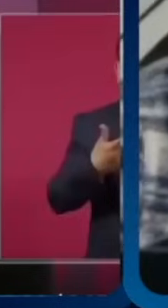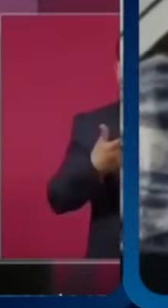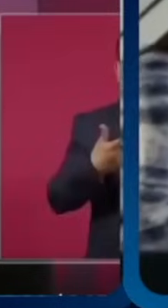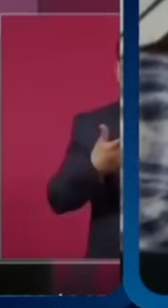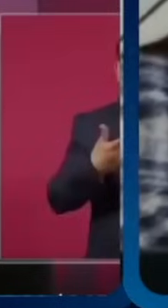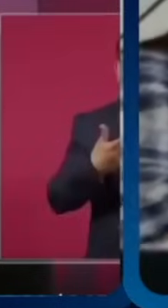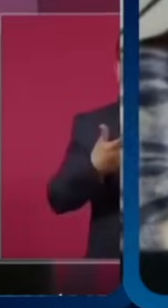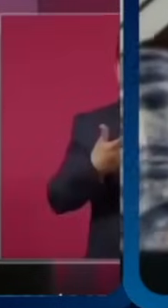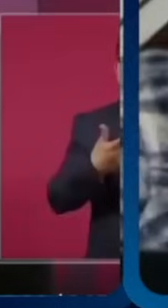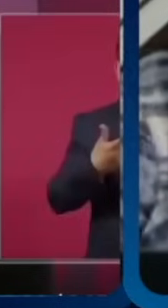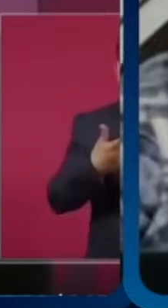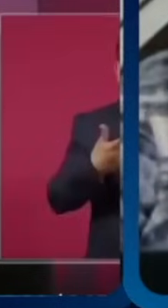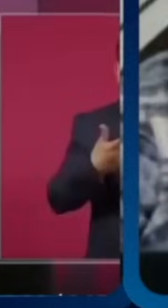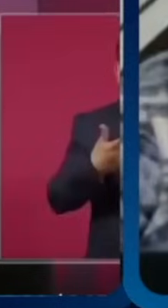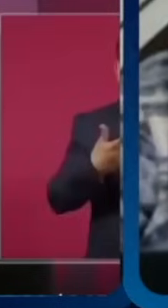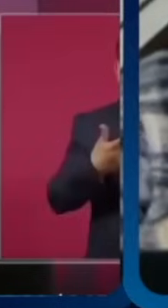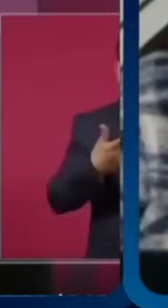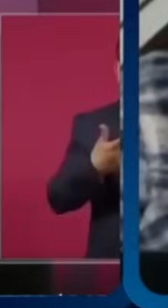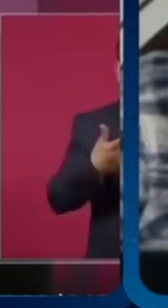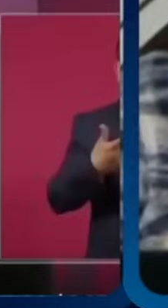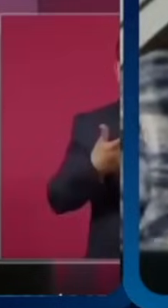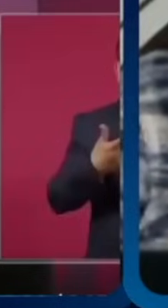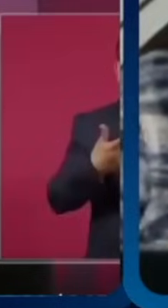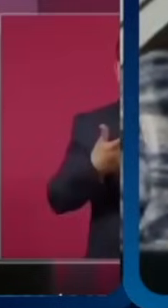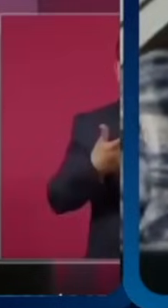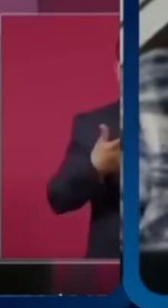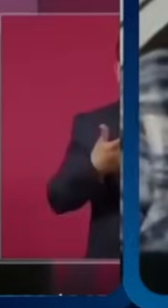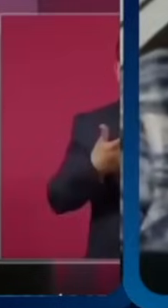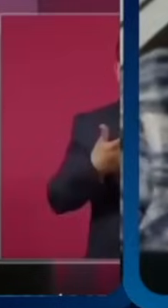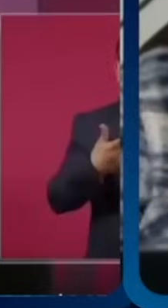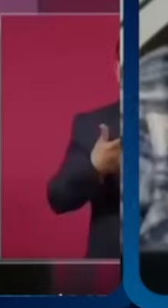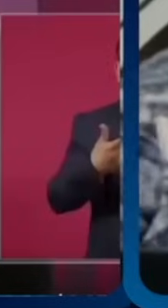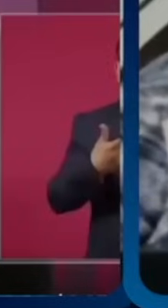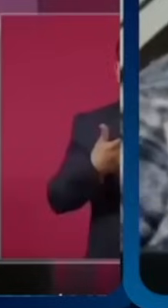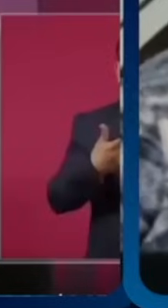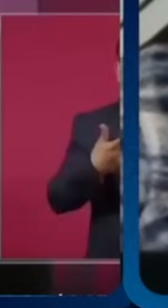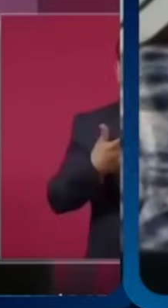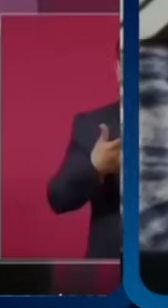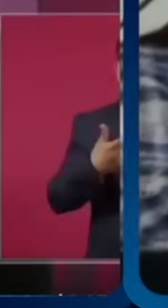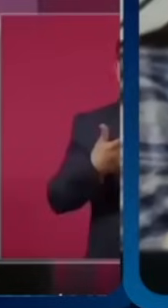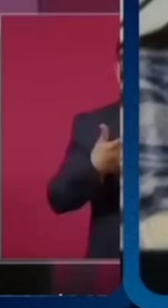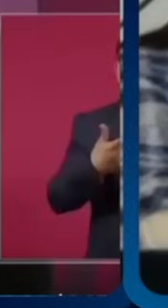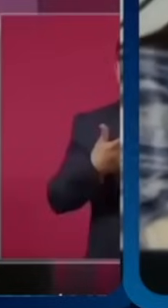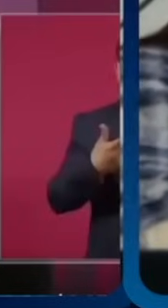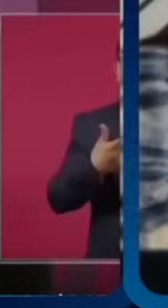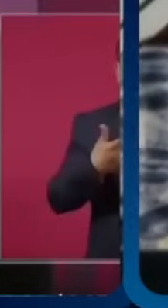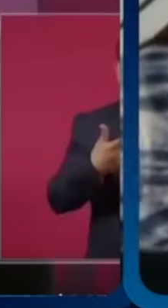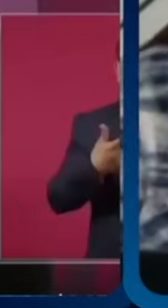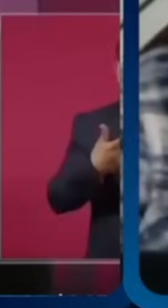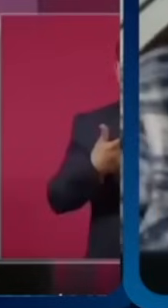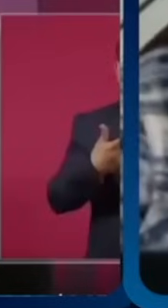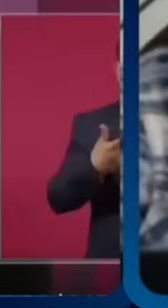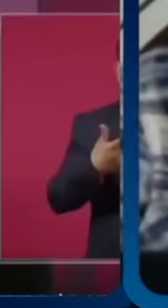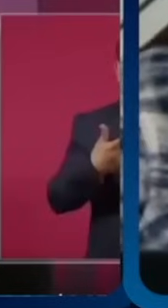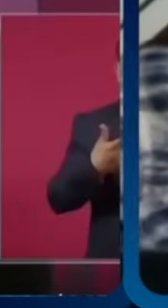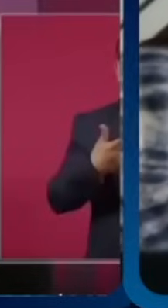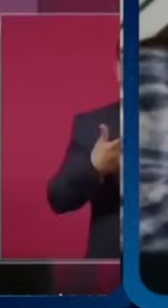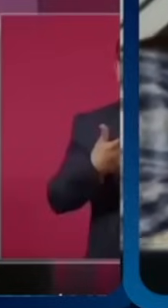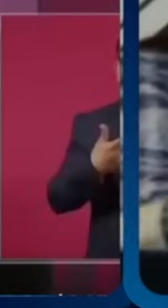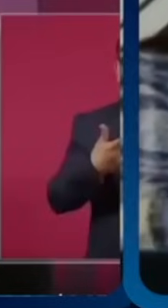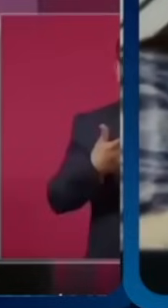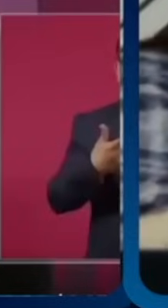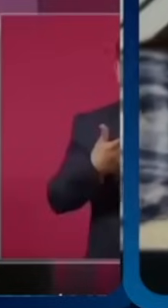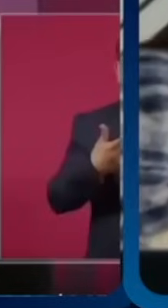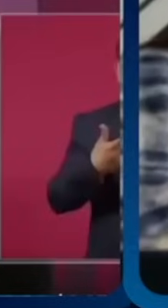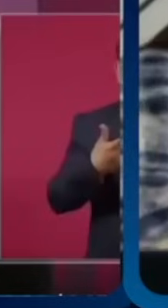la vida y hubiera estado muy caramba haber estudiado en una universidad privada porque son muy caras y le hubiera complicado mucho ese tema a mis